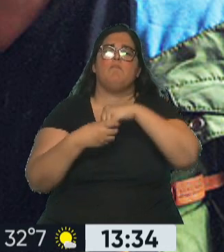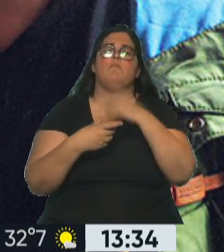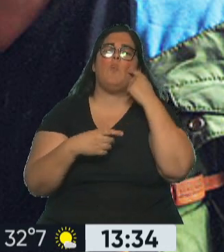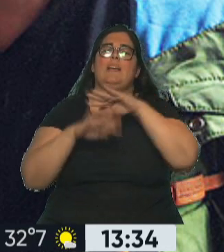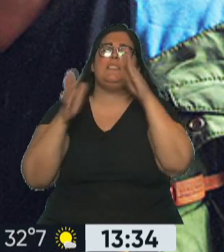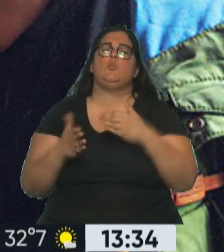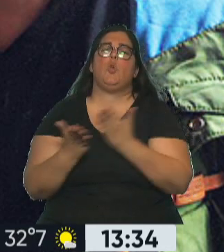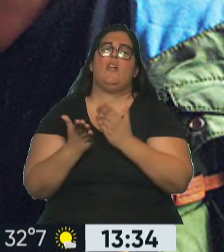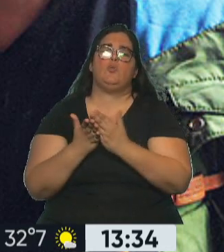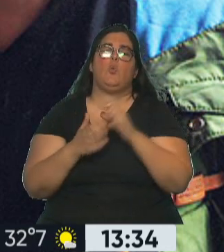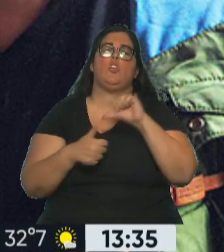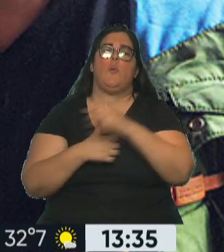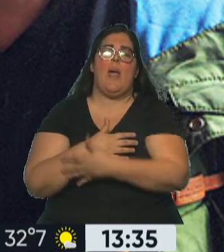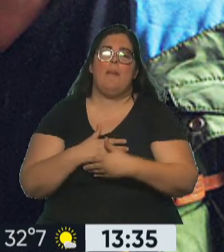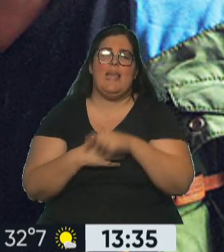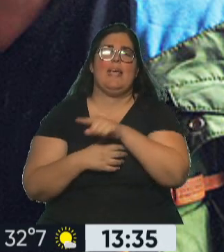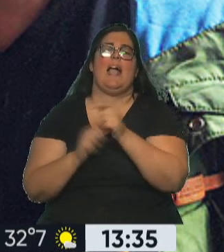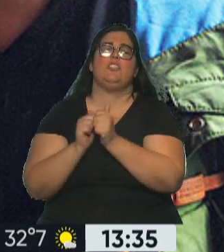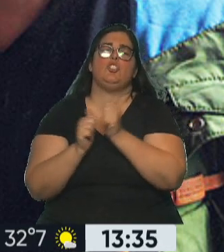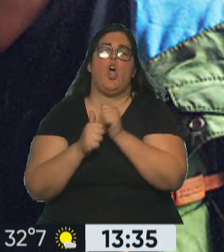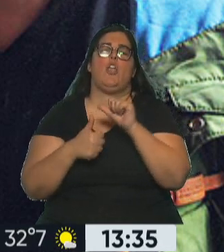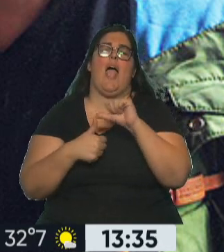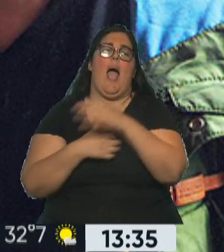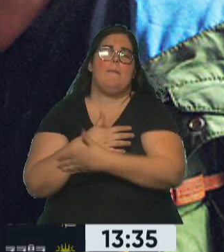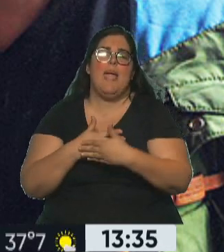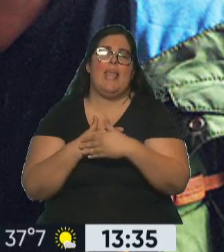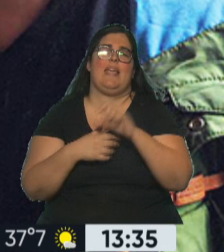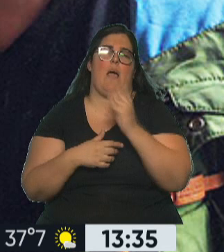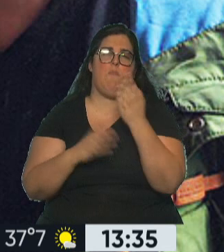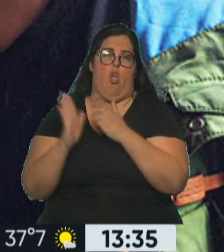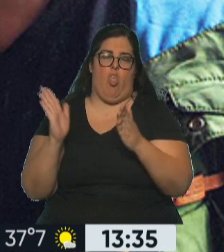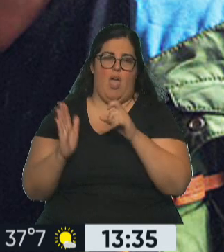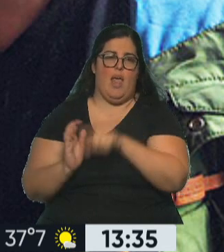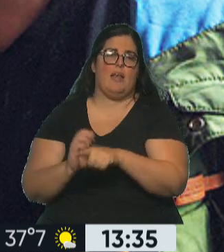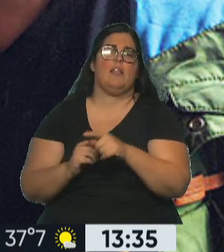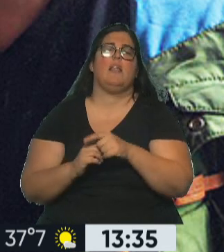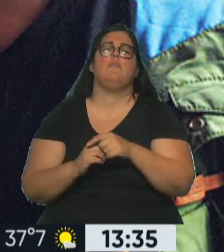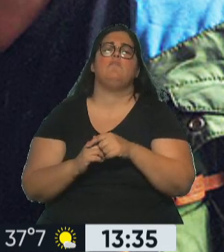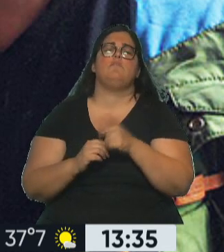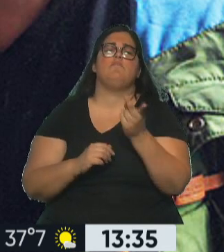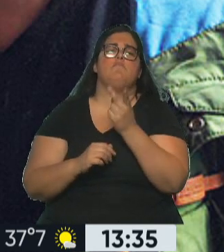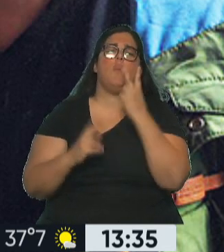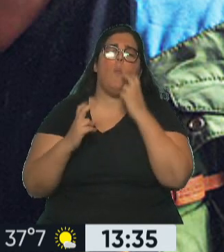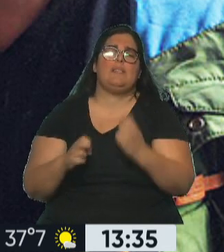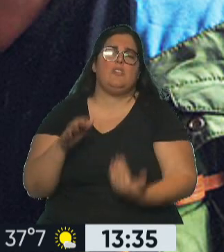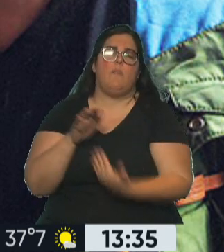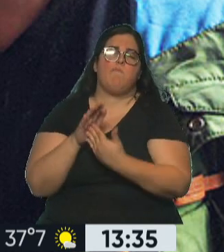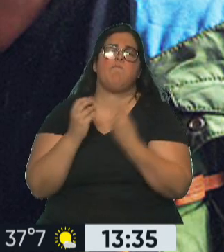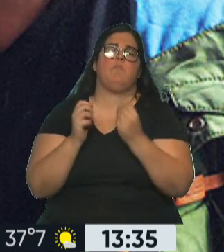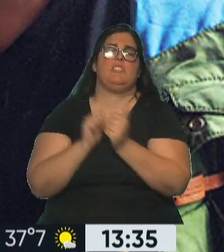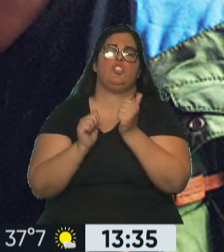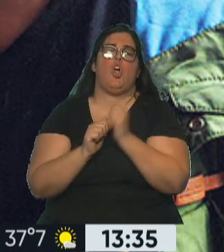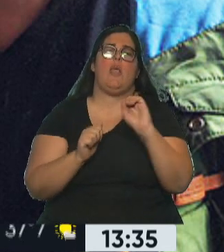la Cátedra de Historia América Contemporánea. Sus principales áreas de investigación son Historia Contemporánea de Bolivia, Recursos